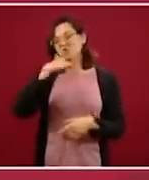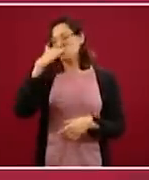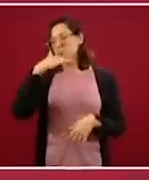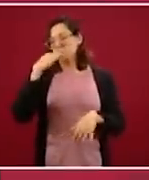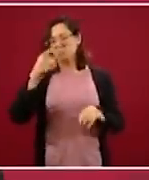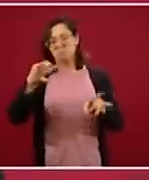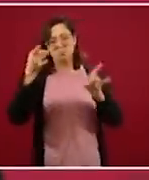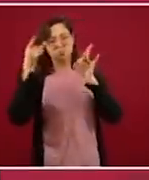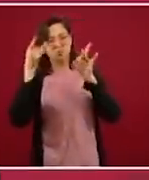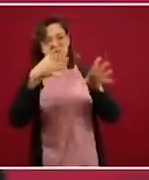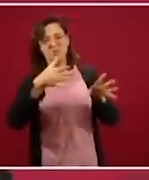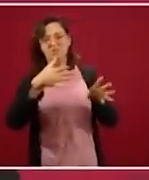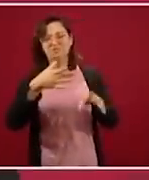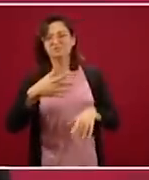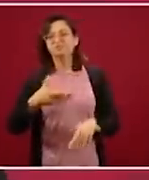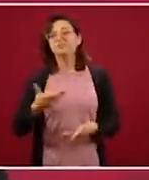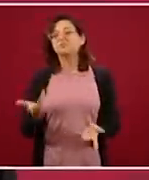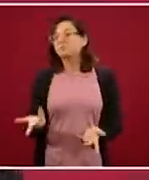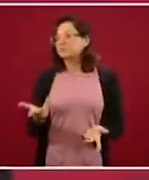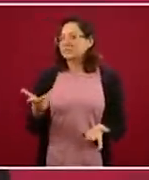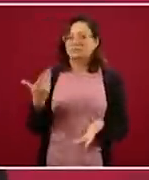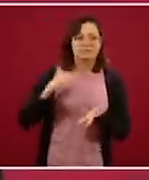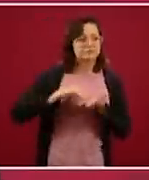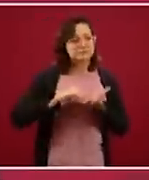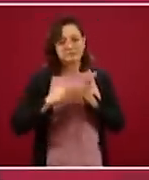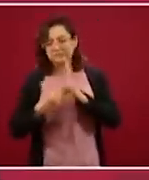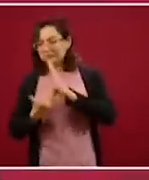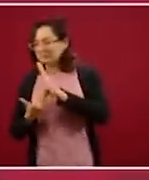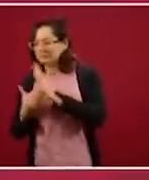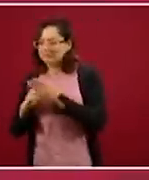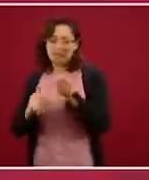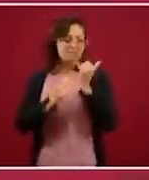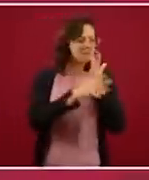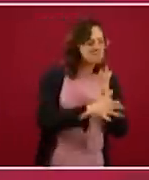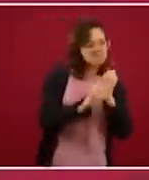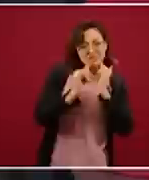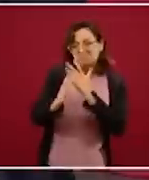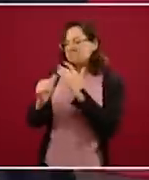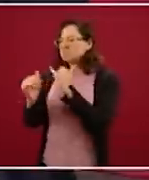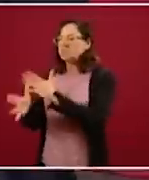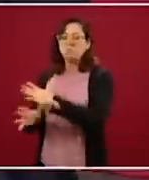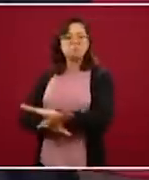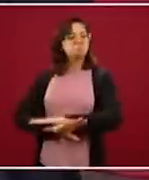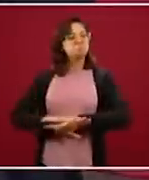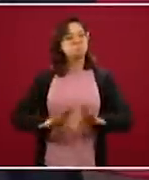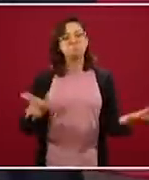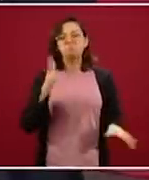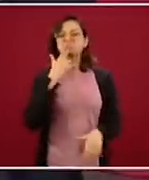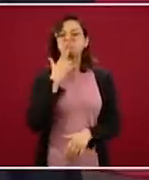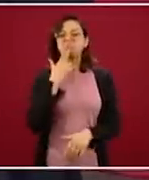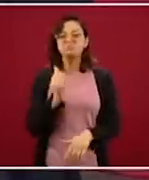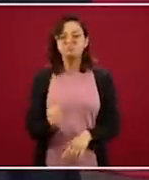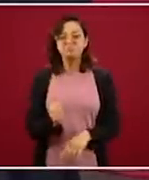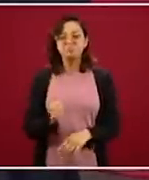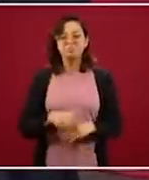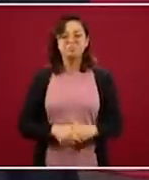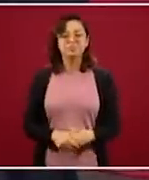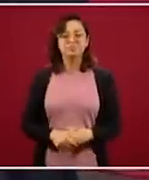que no les funcionó ninguna trampa. Pero hay